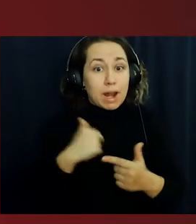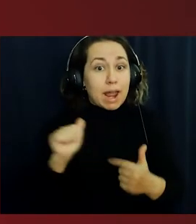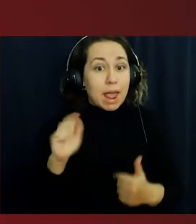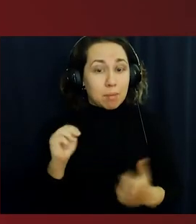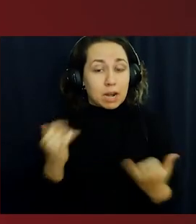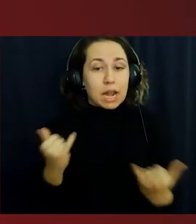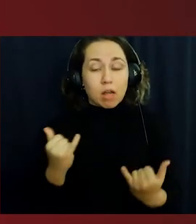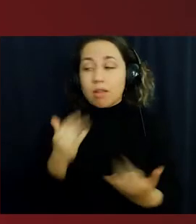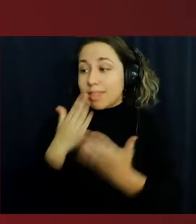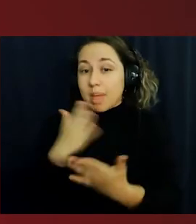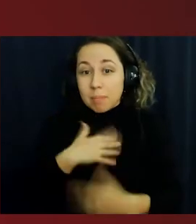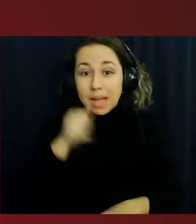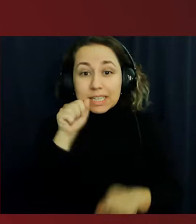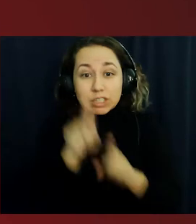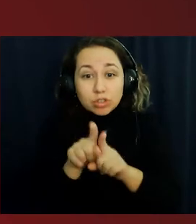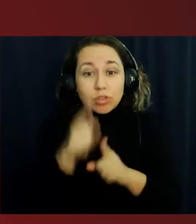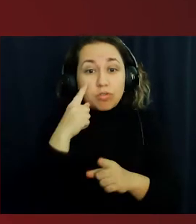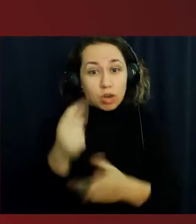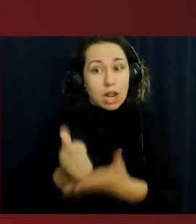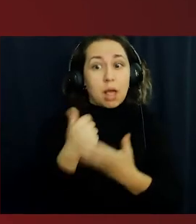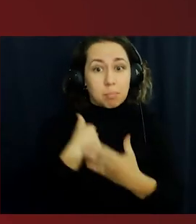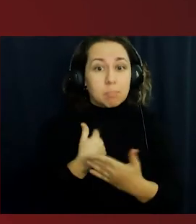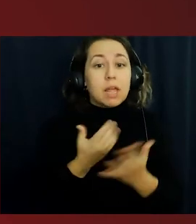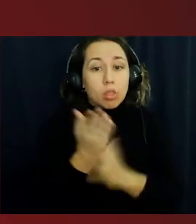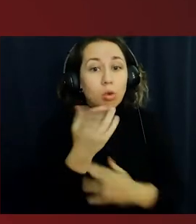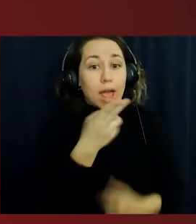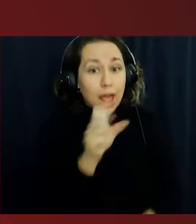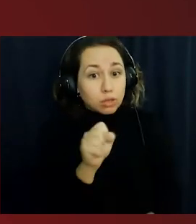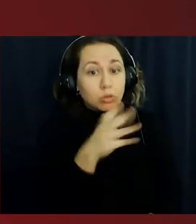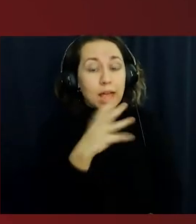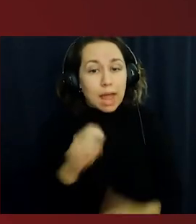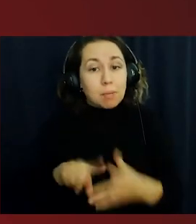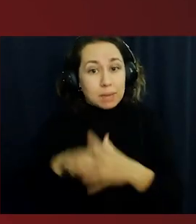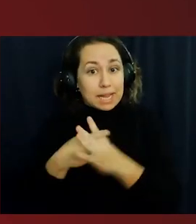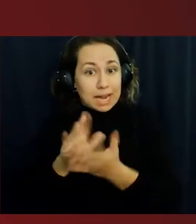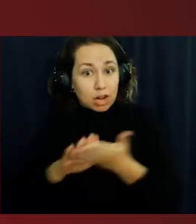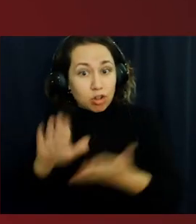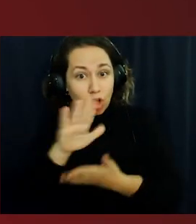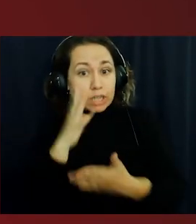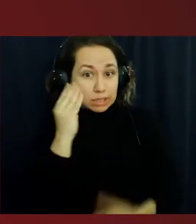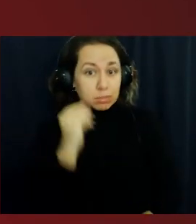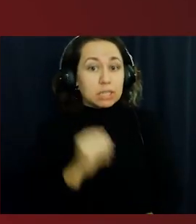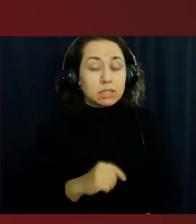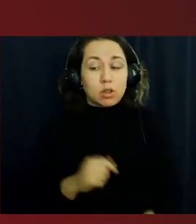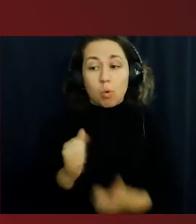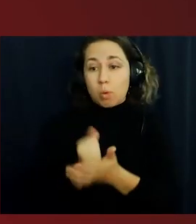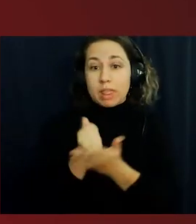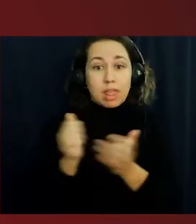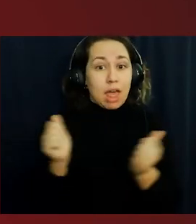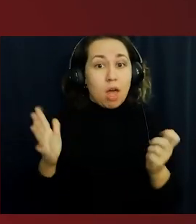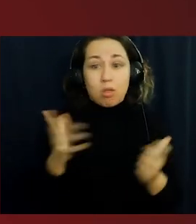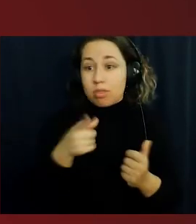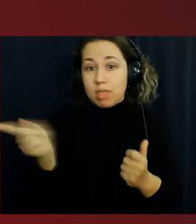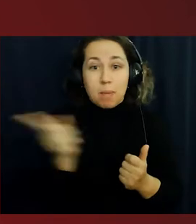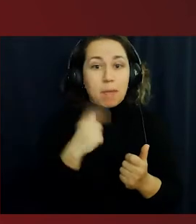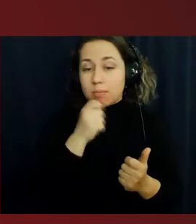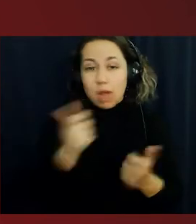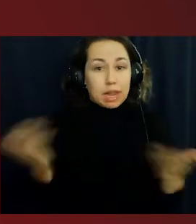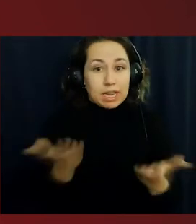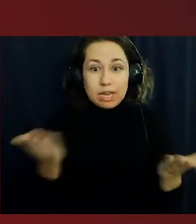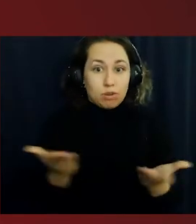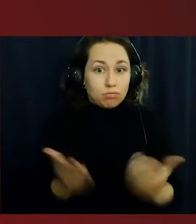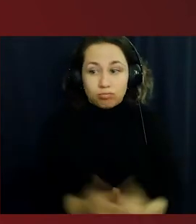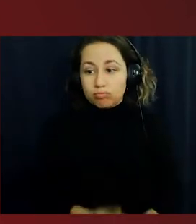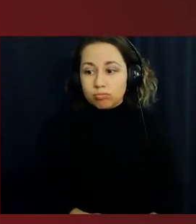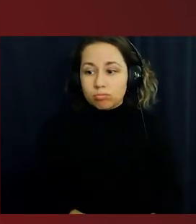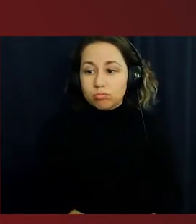por ayudarme a llegar a donde estoy. Quiero agradecer a mi hermana por apoyarme en mi experiencia de preparatoria y de